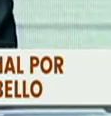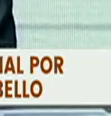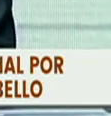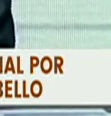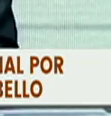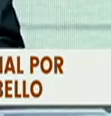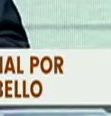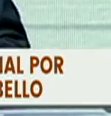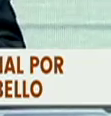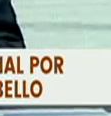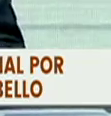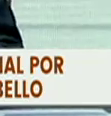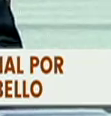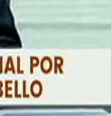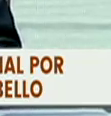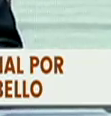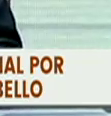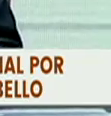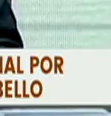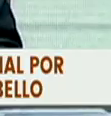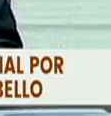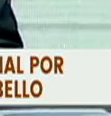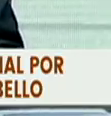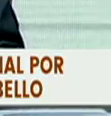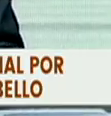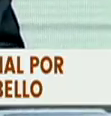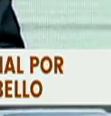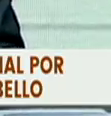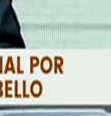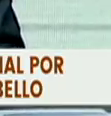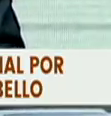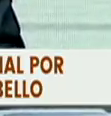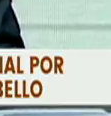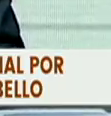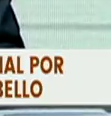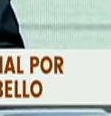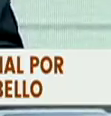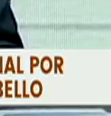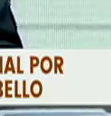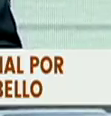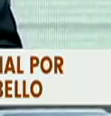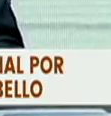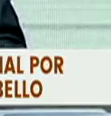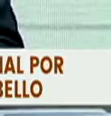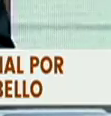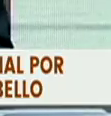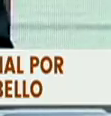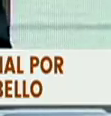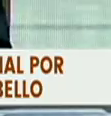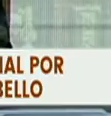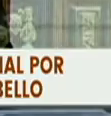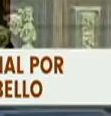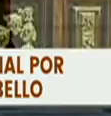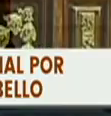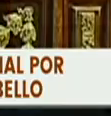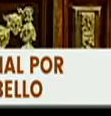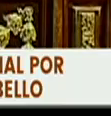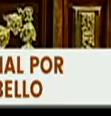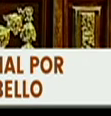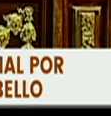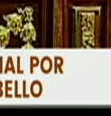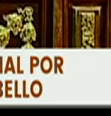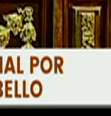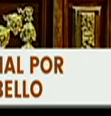Pedro Infante aparisio primer vicepresidente de la asamblea nacional la diputada América Pérez davi la segunda vicepresidenta de la asamblea